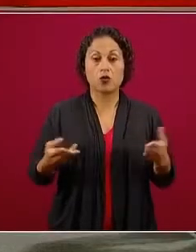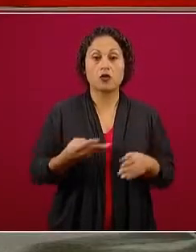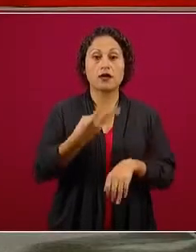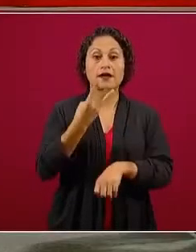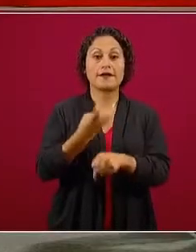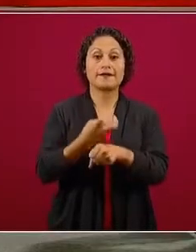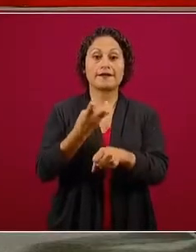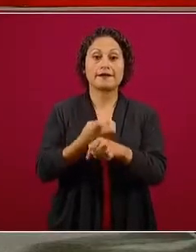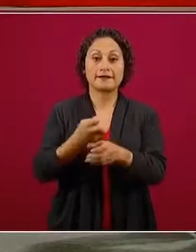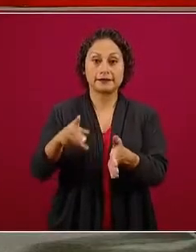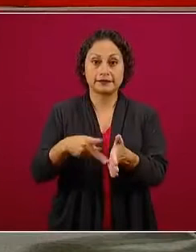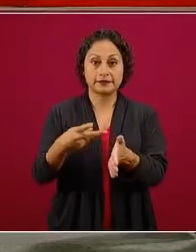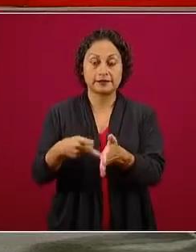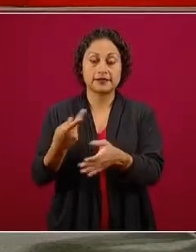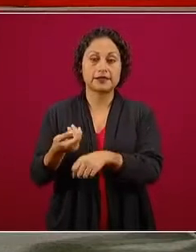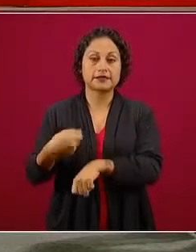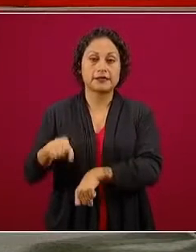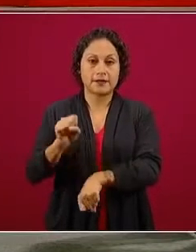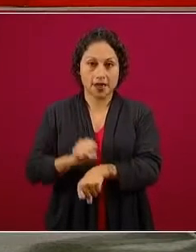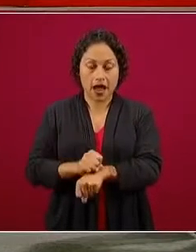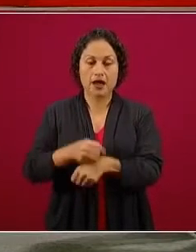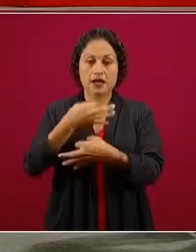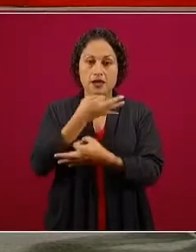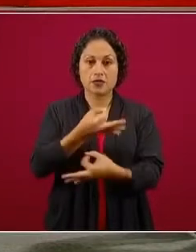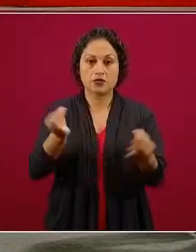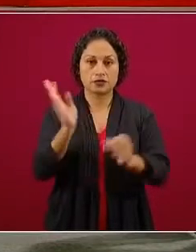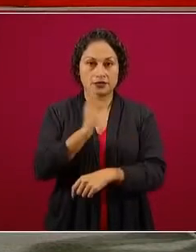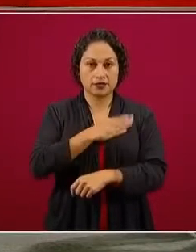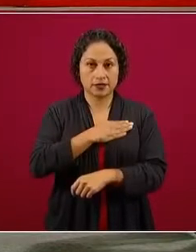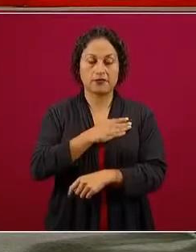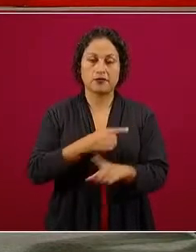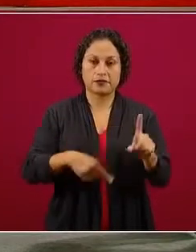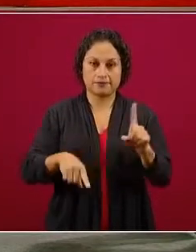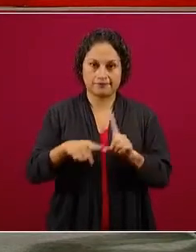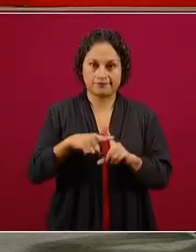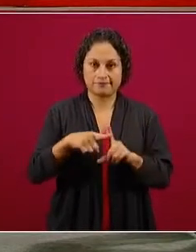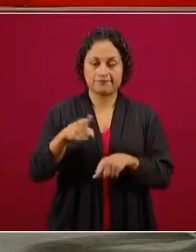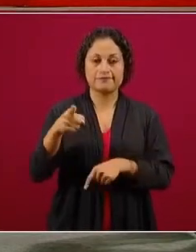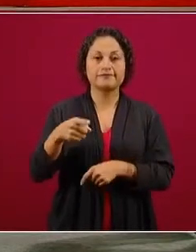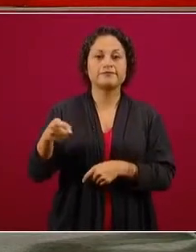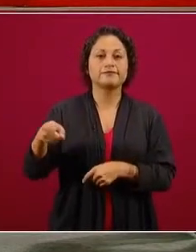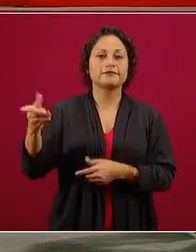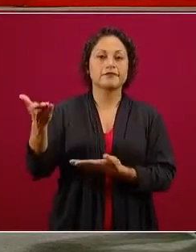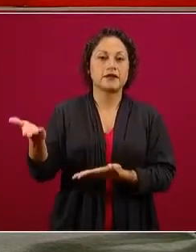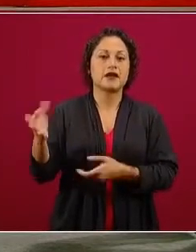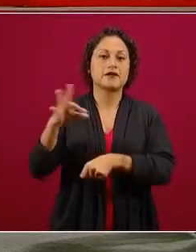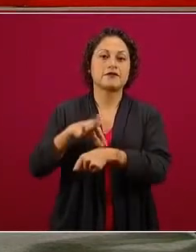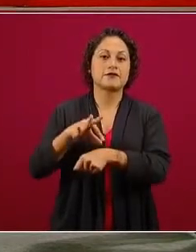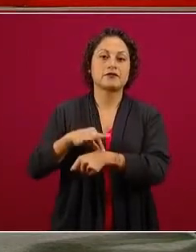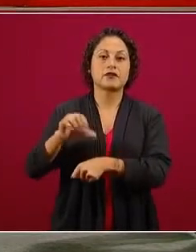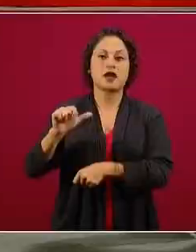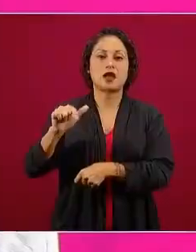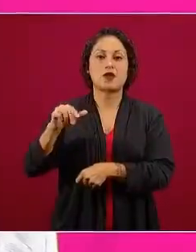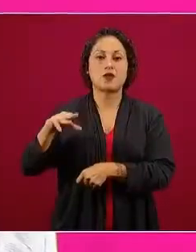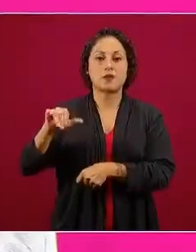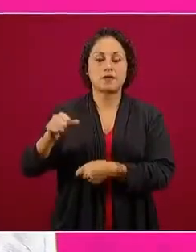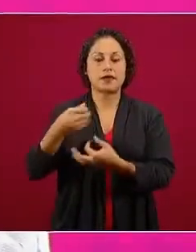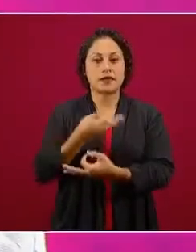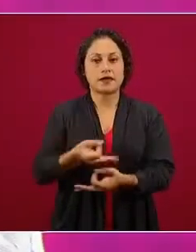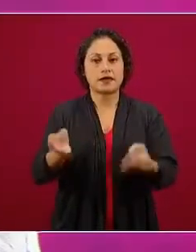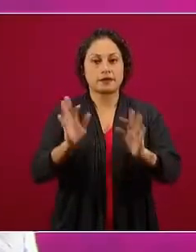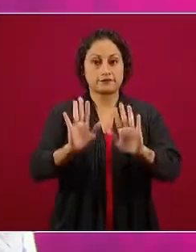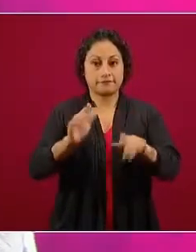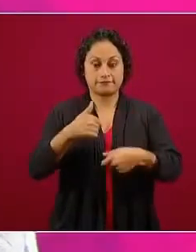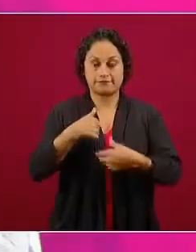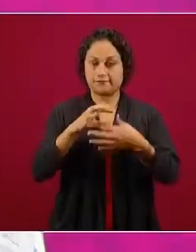una noticia positiva que presentará el doctor José Luis Salomía. Me anticipo a comentar la noticia